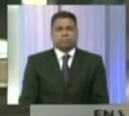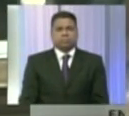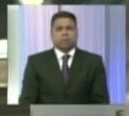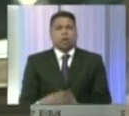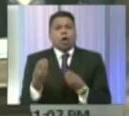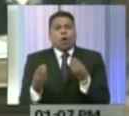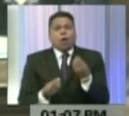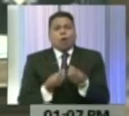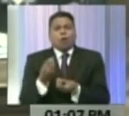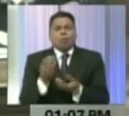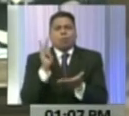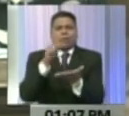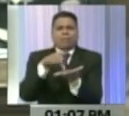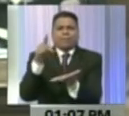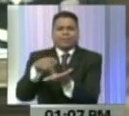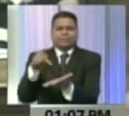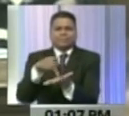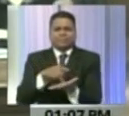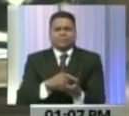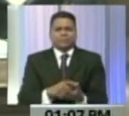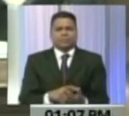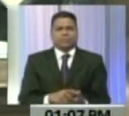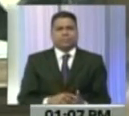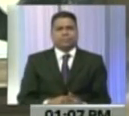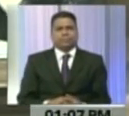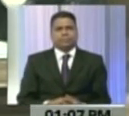¿Cómo ha sido la participación